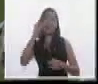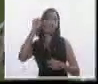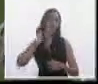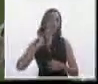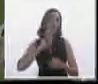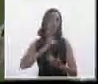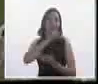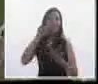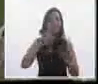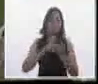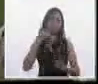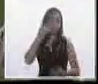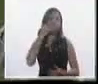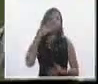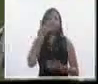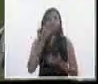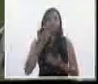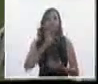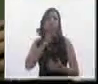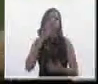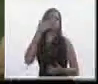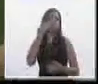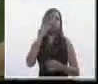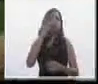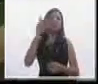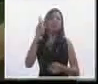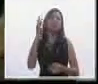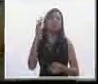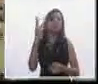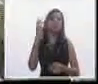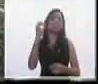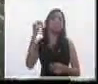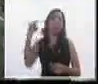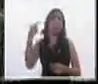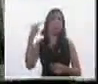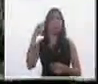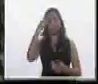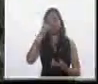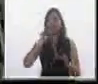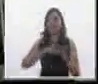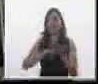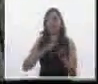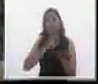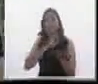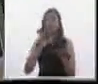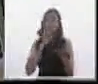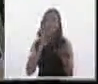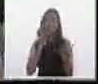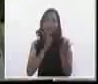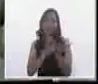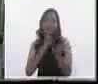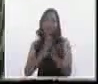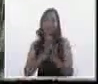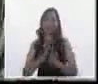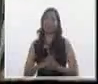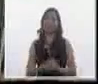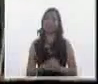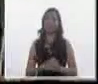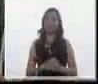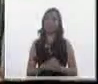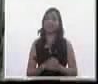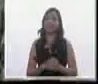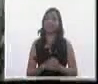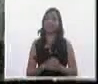estado Así que marque 30 30 5307 y de verdad que será una joya que se verá Ay Aquí ya le creo que ya lo